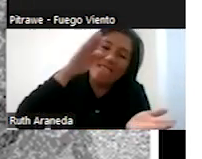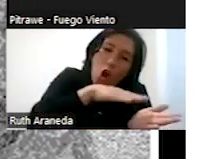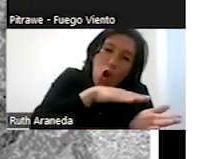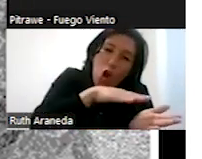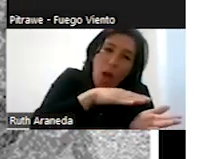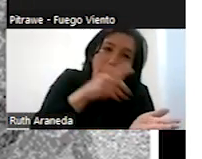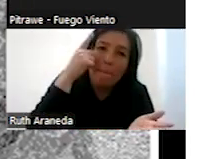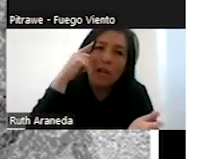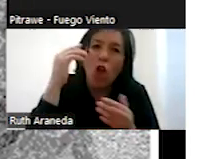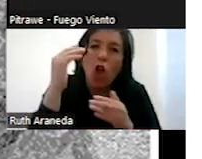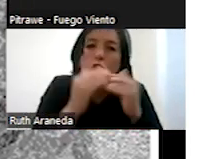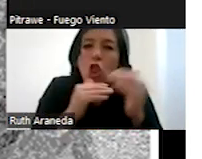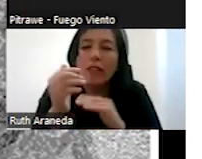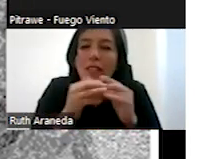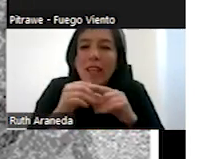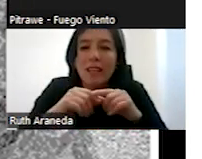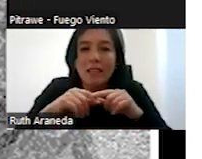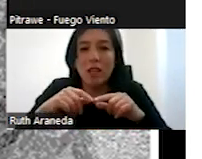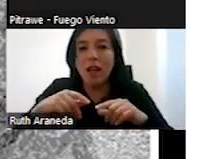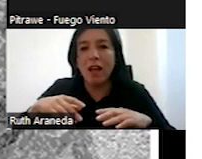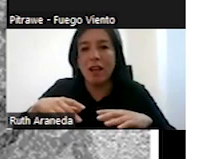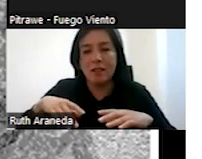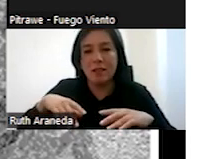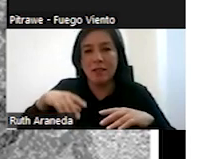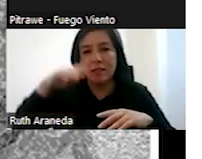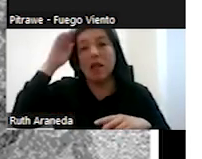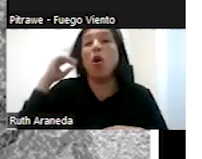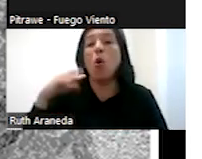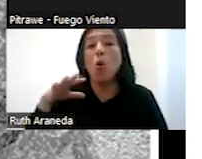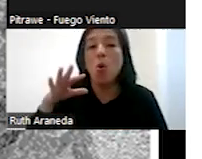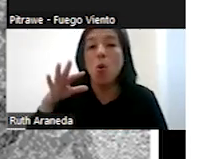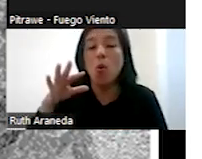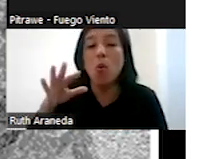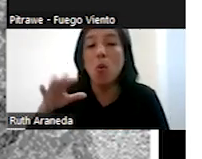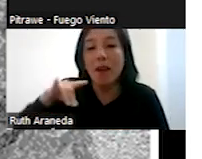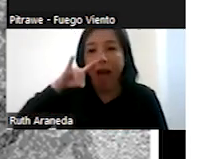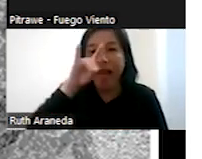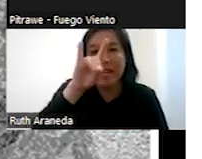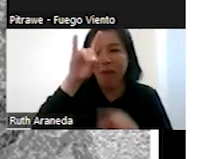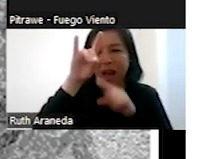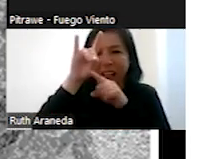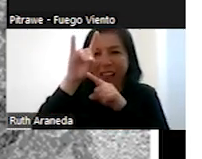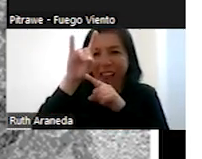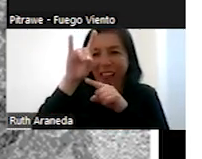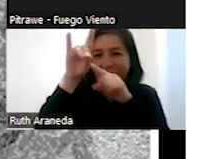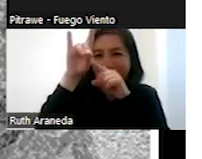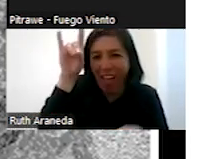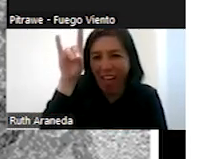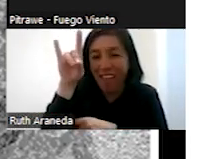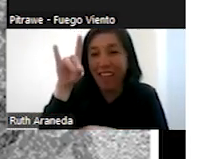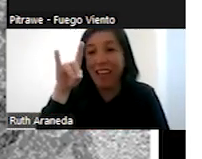interior de una guanaca adulta, o sea, una hembra de guanaco, que fue sacrificada y